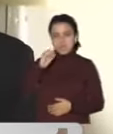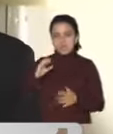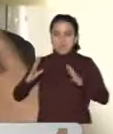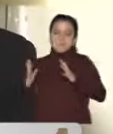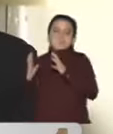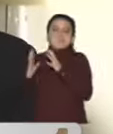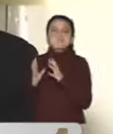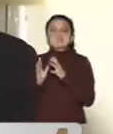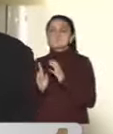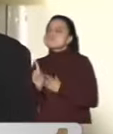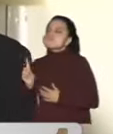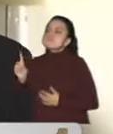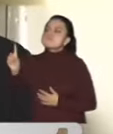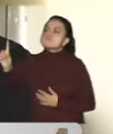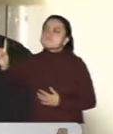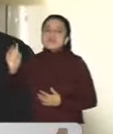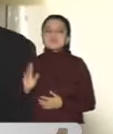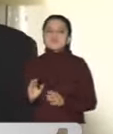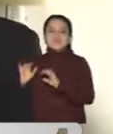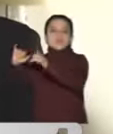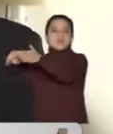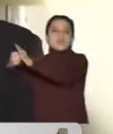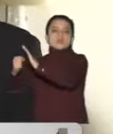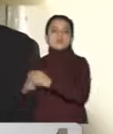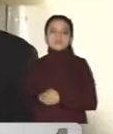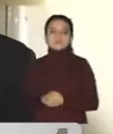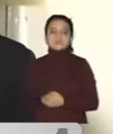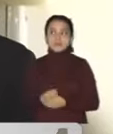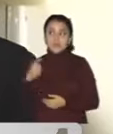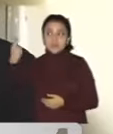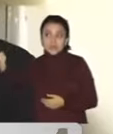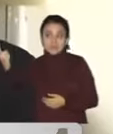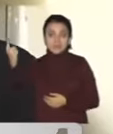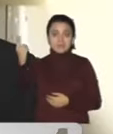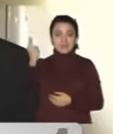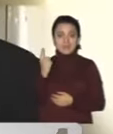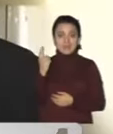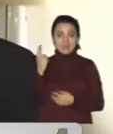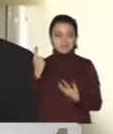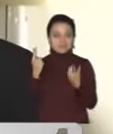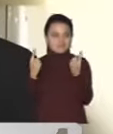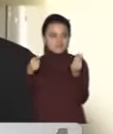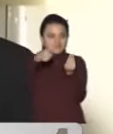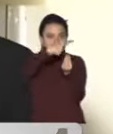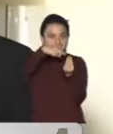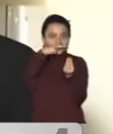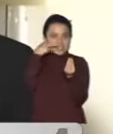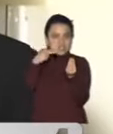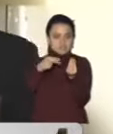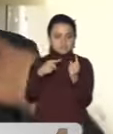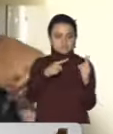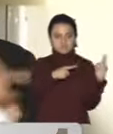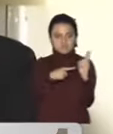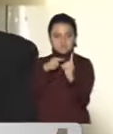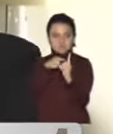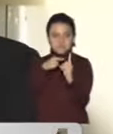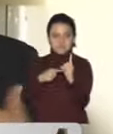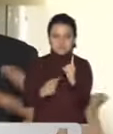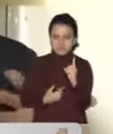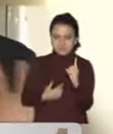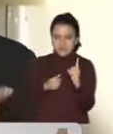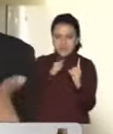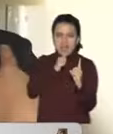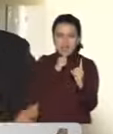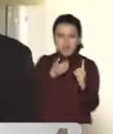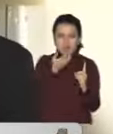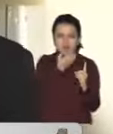donde estaba él, le lanzó el agua caliente y lo quemó. Tiene heridas de primero y segundo grado en toda la